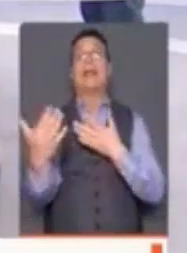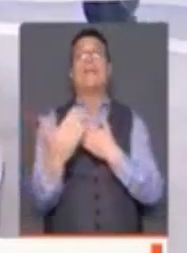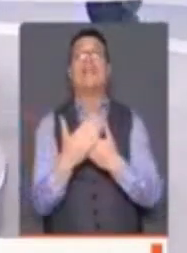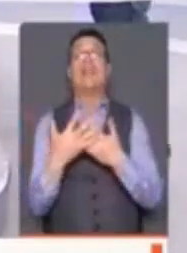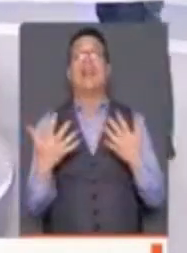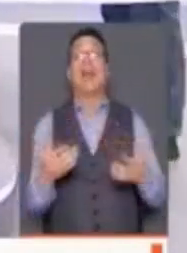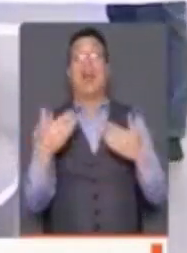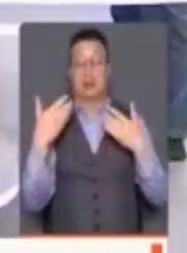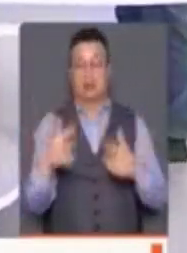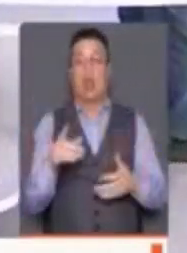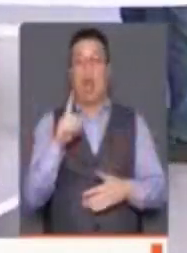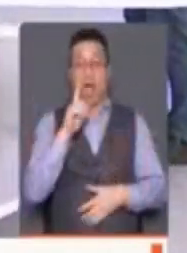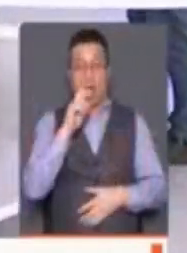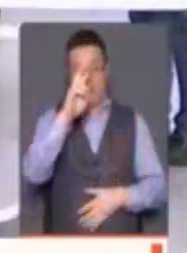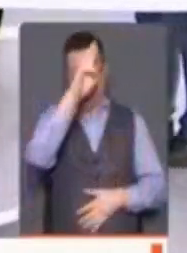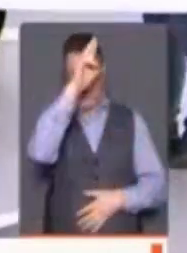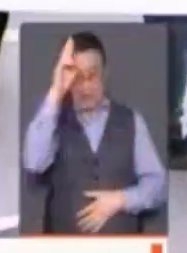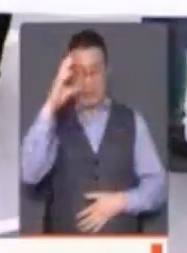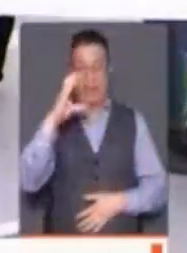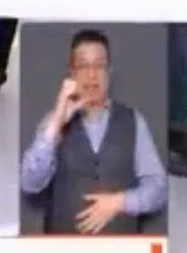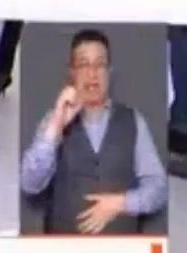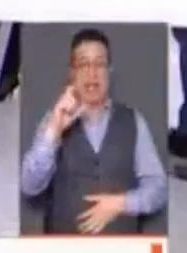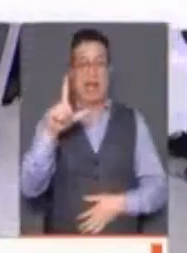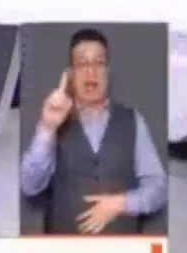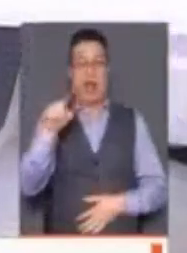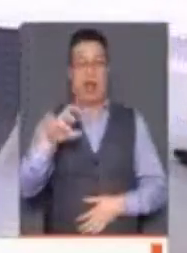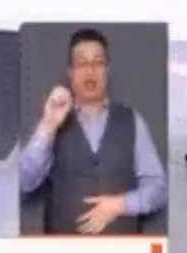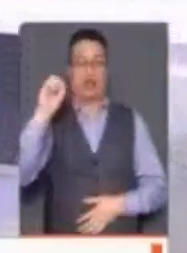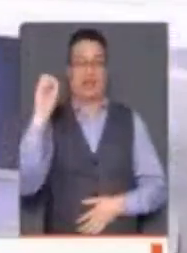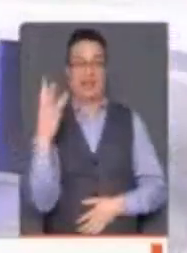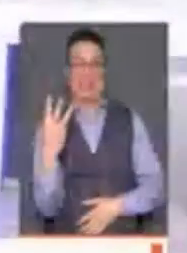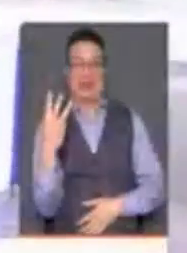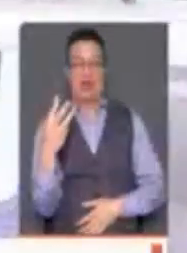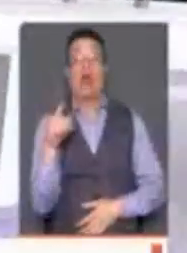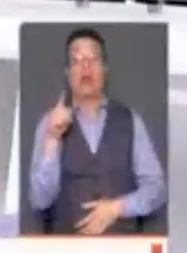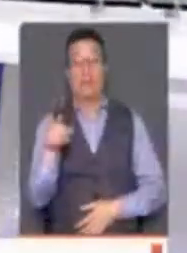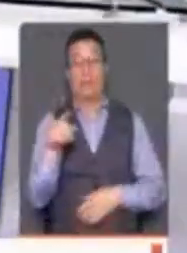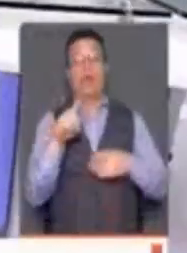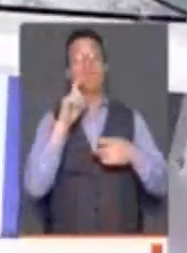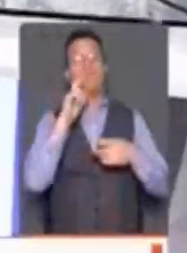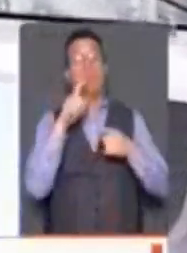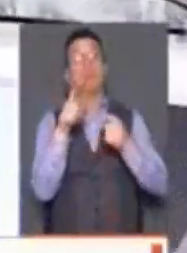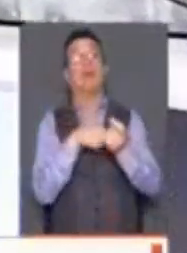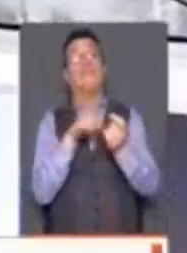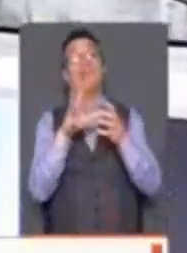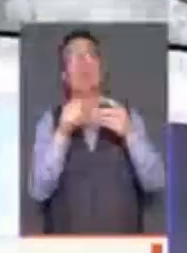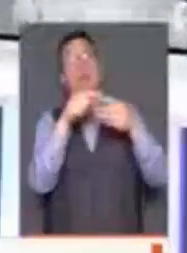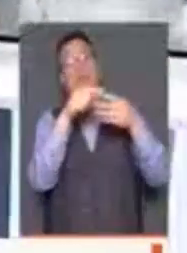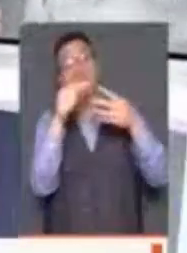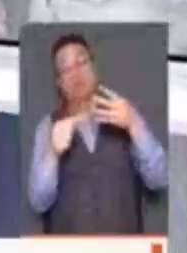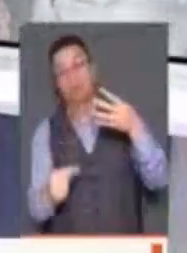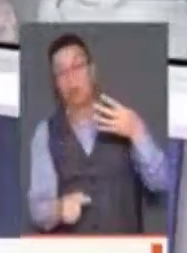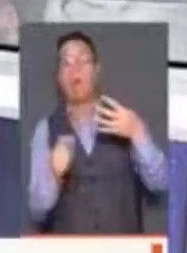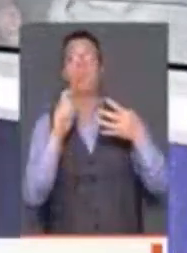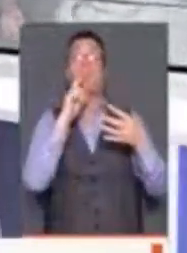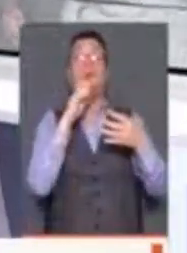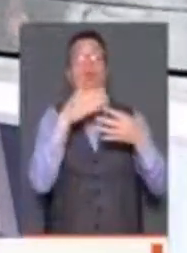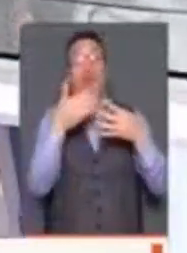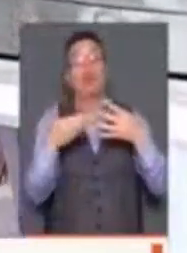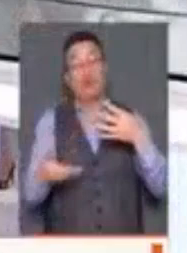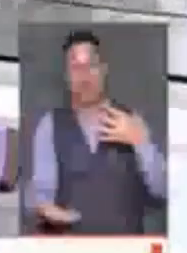al rey Carlos III, cuesta decirlo todavía, y esta es la línea de sucesión. Muchos pensaron en algún momento que podría